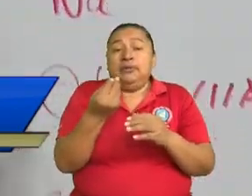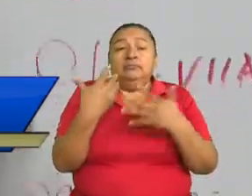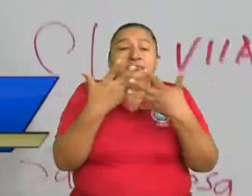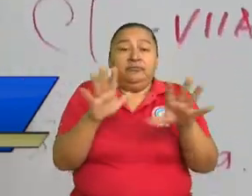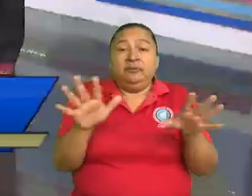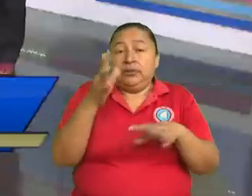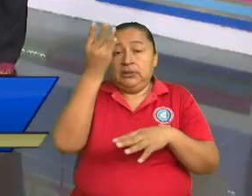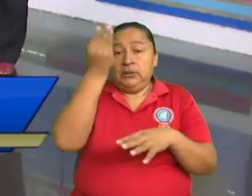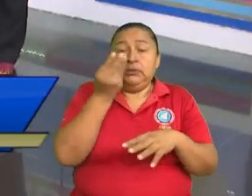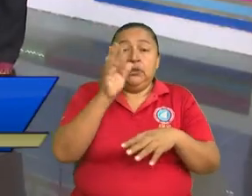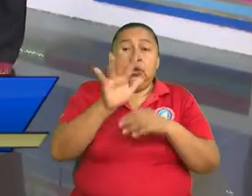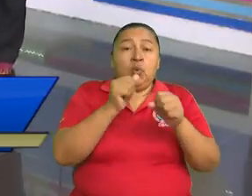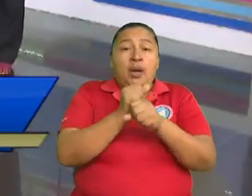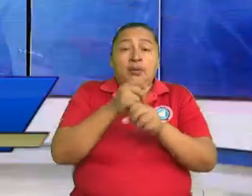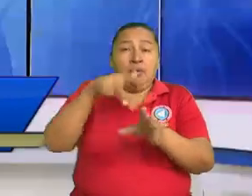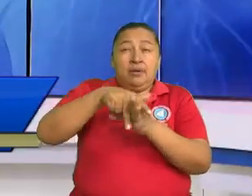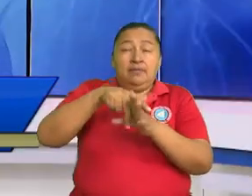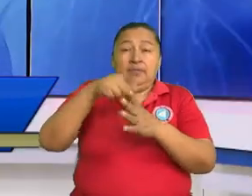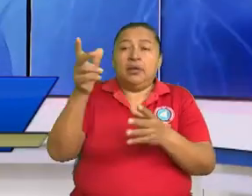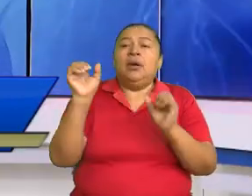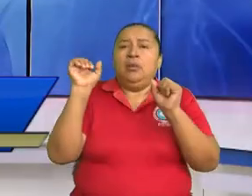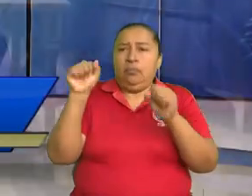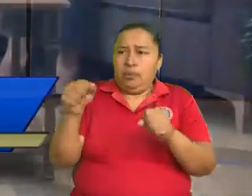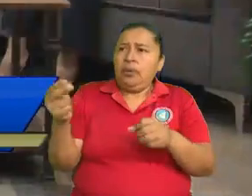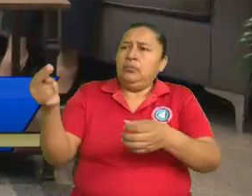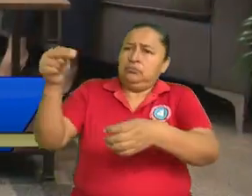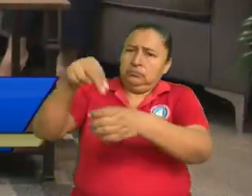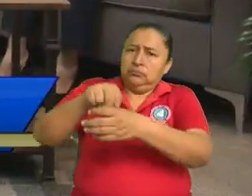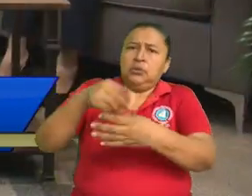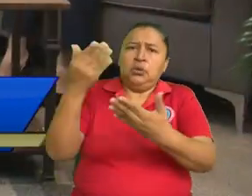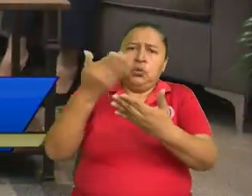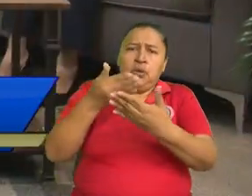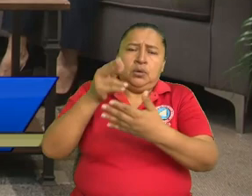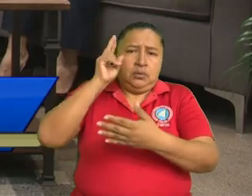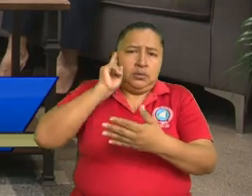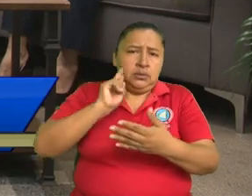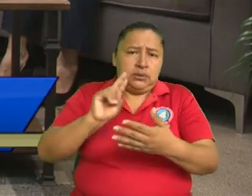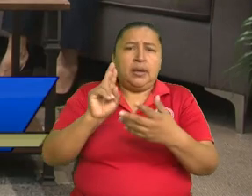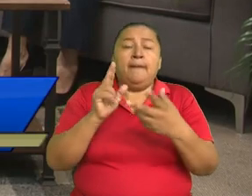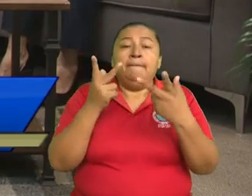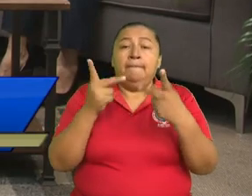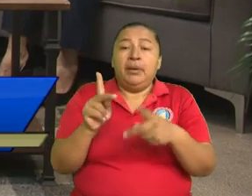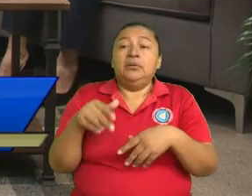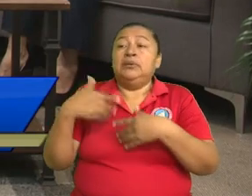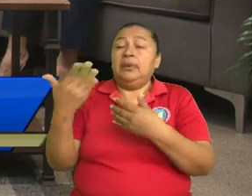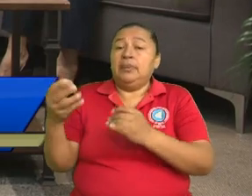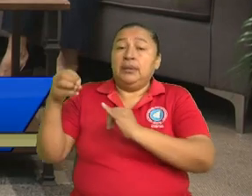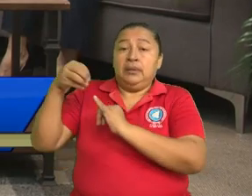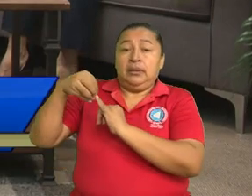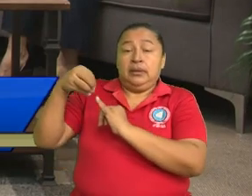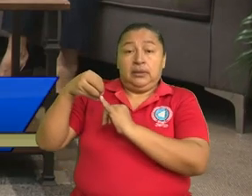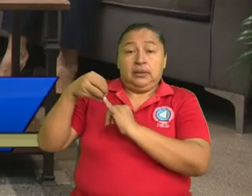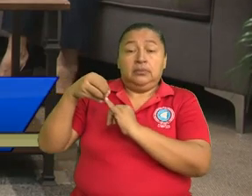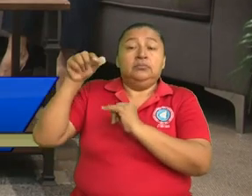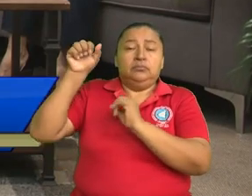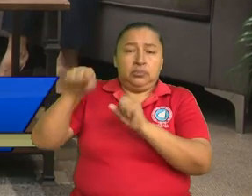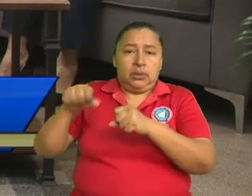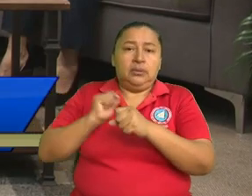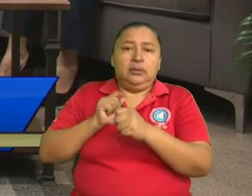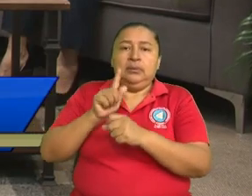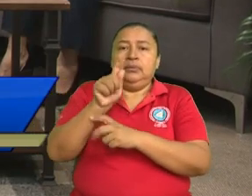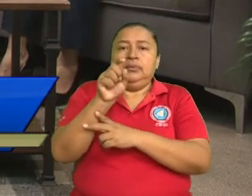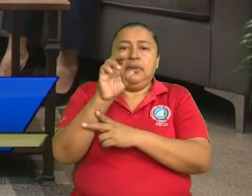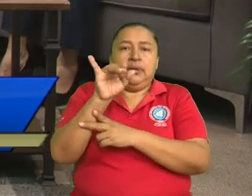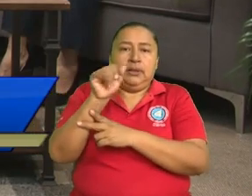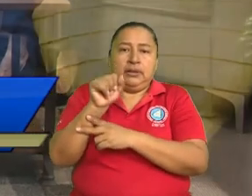de la secundaria a distancia en el campo, pues tiene la opción también de que aquí tiene carreras, pero también tiene el Instituto Tecnológico Nacional, carreras técnicas.